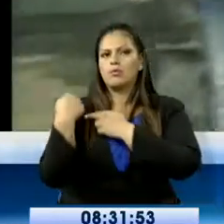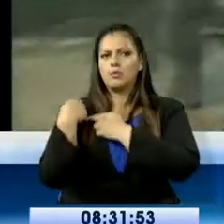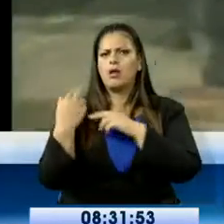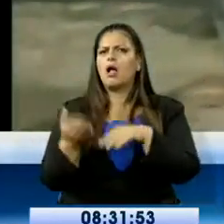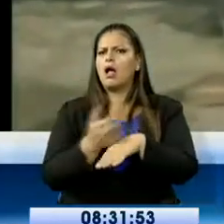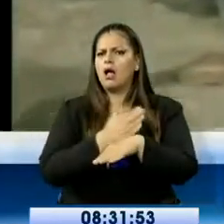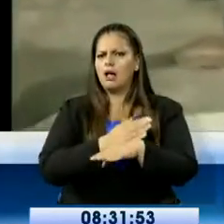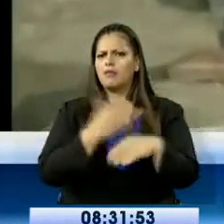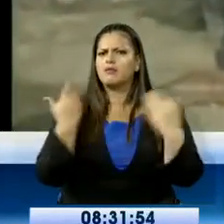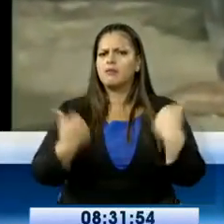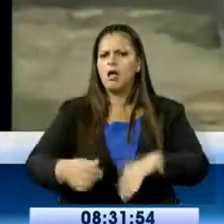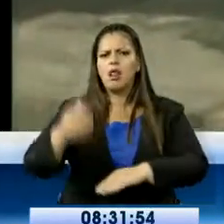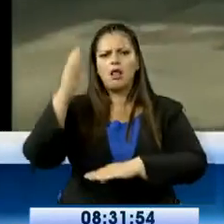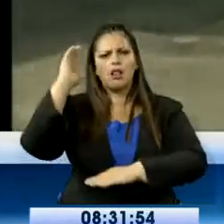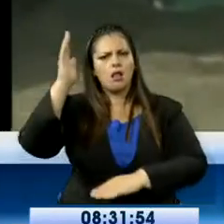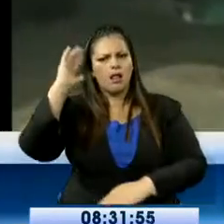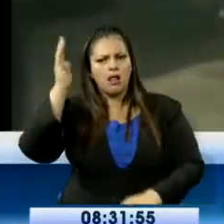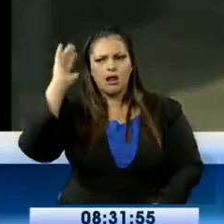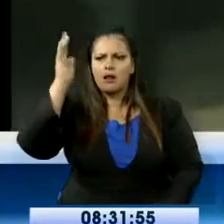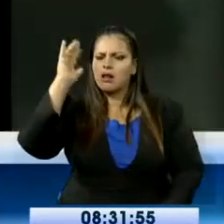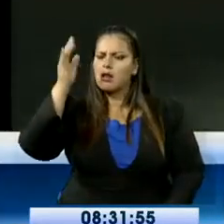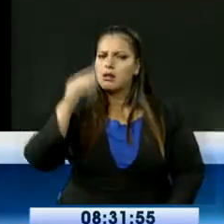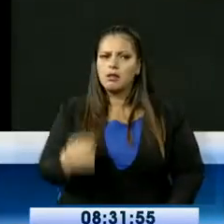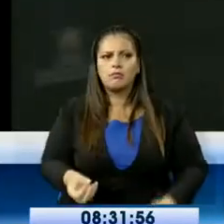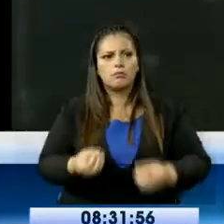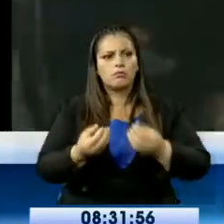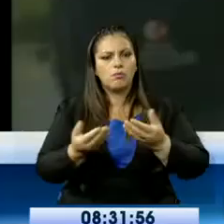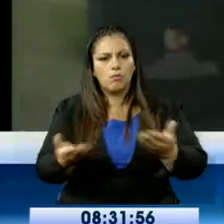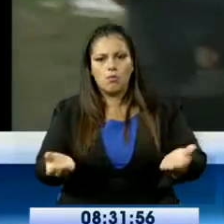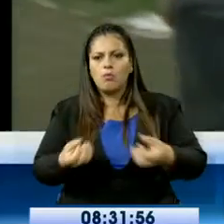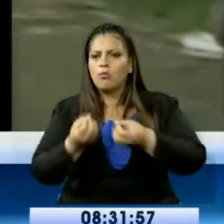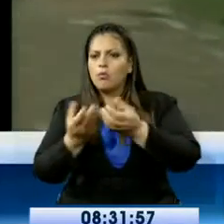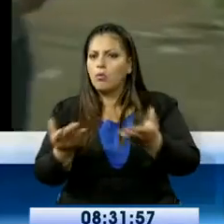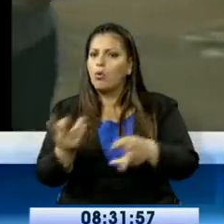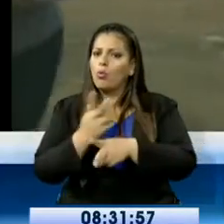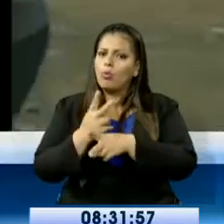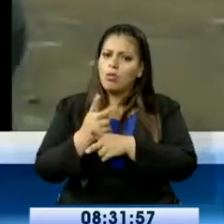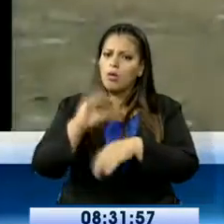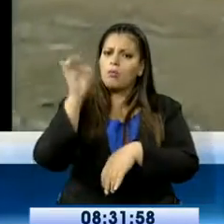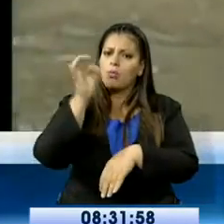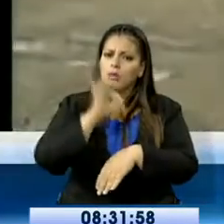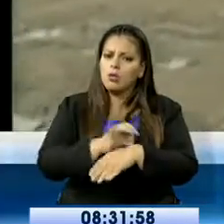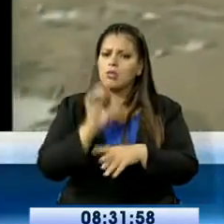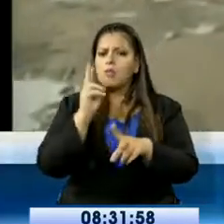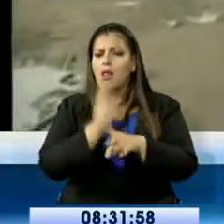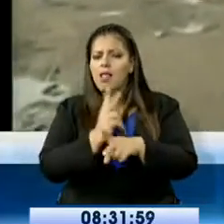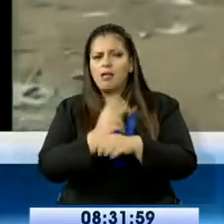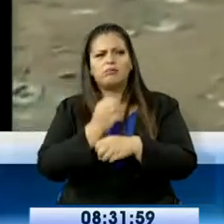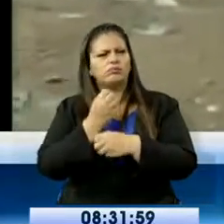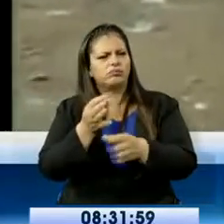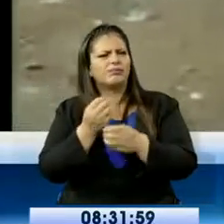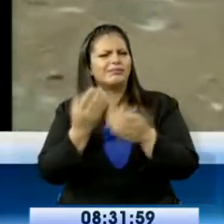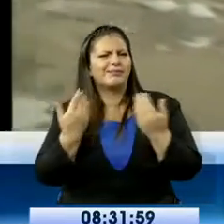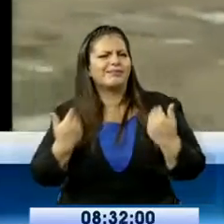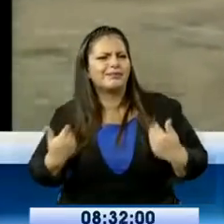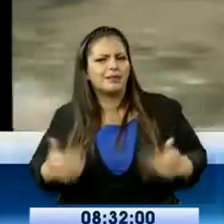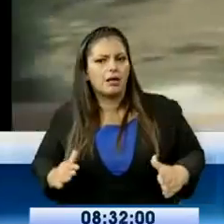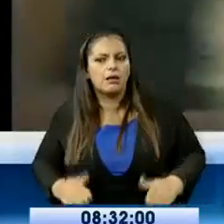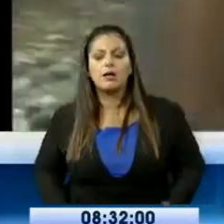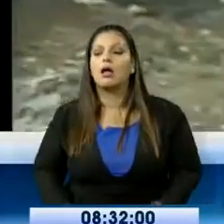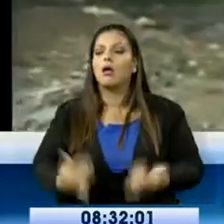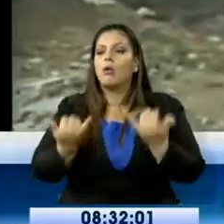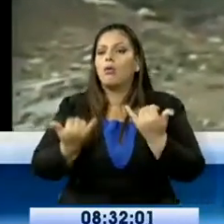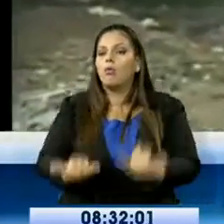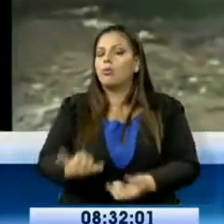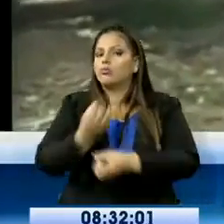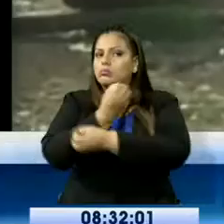la atención al centro de salud eso es un trabajo pero el día de hoy queremos intentar una vez más a la comunidad a que puedan limpiar sus casas